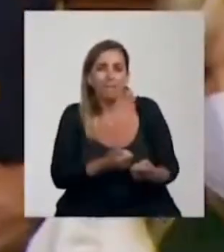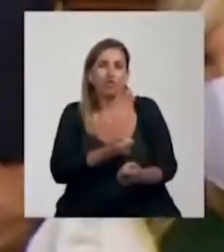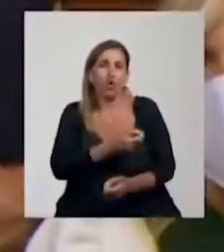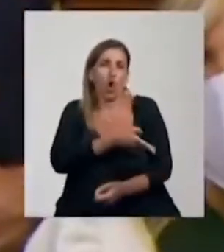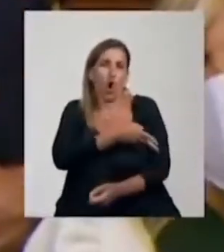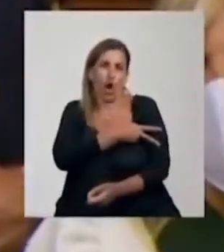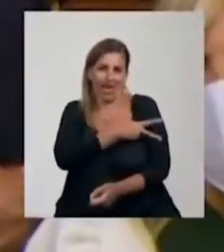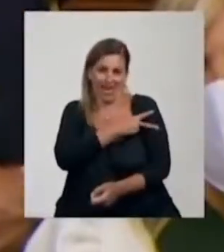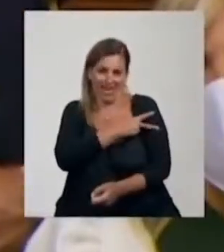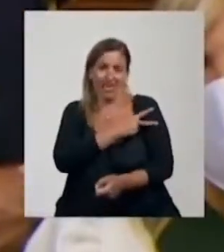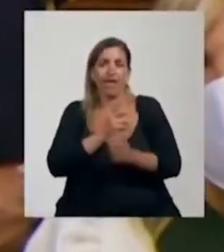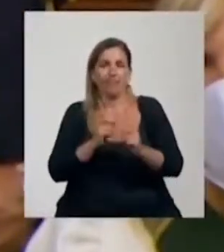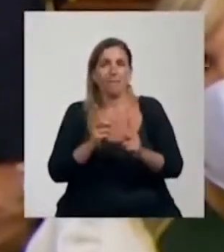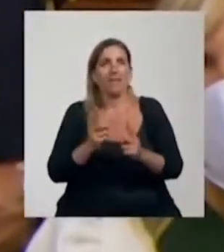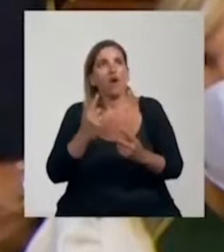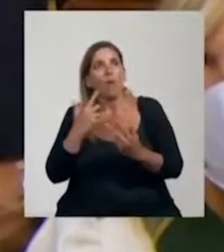respaldo moral.